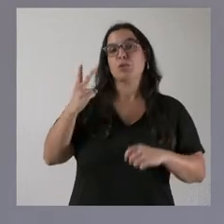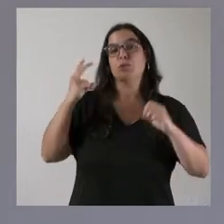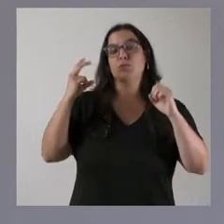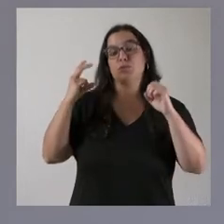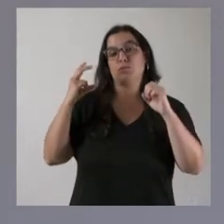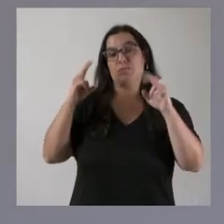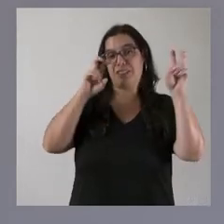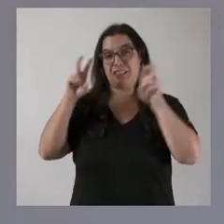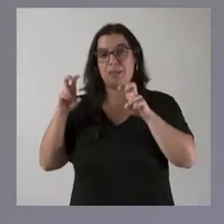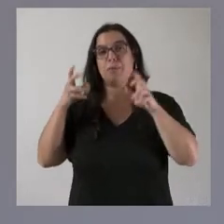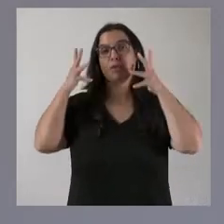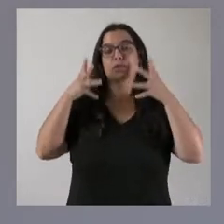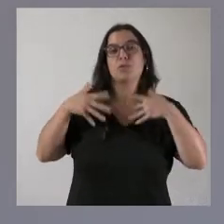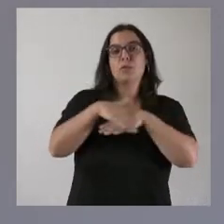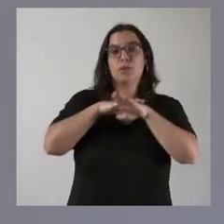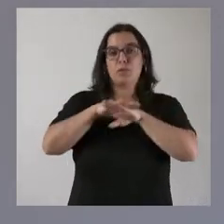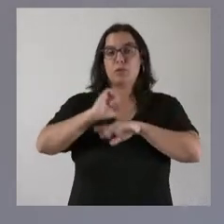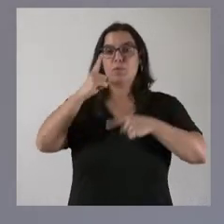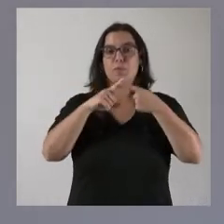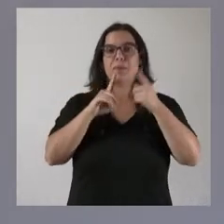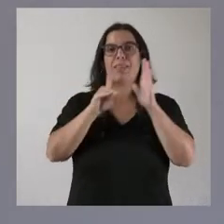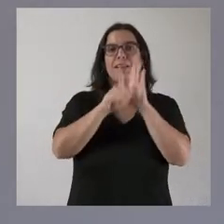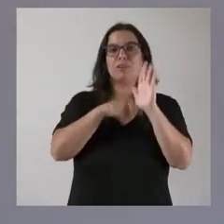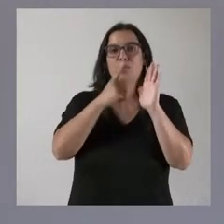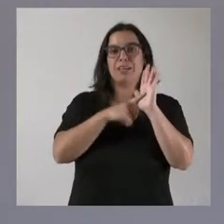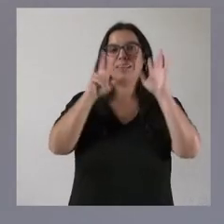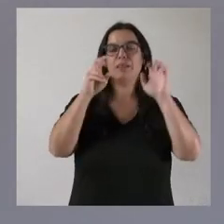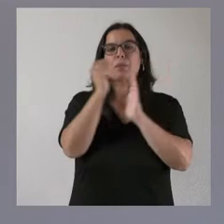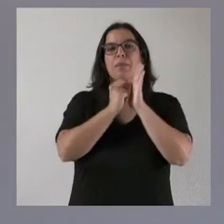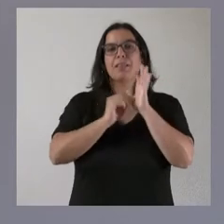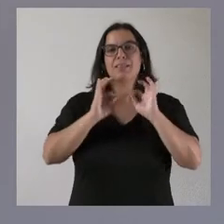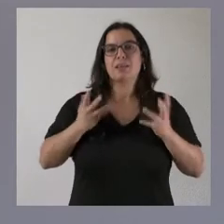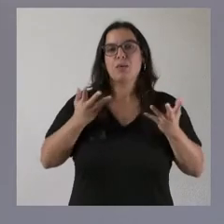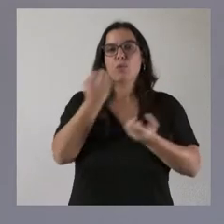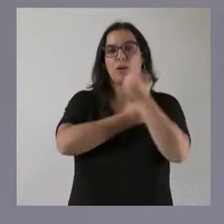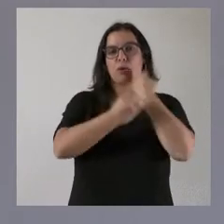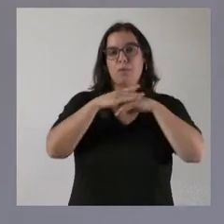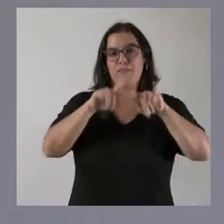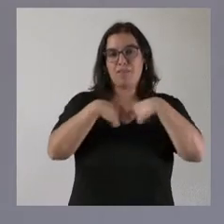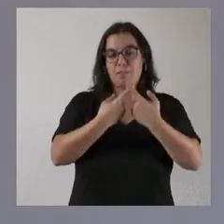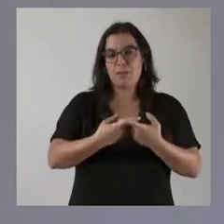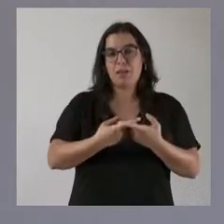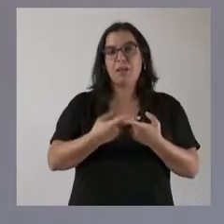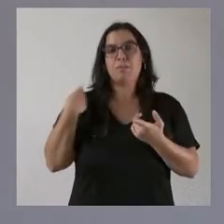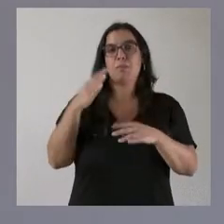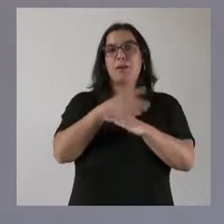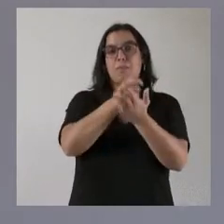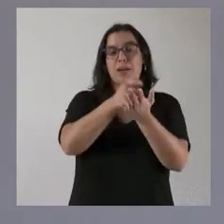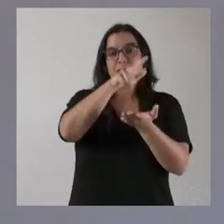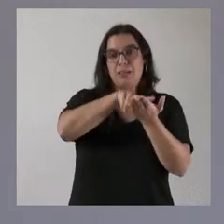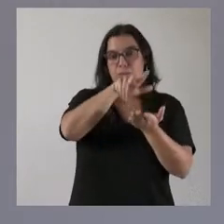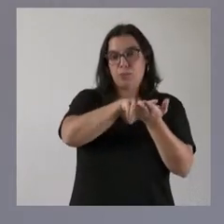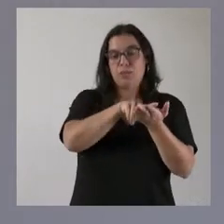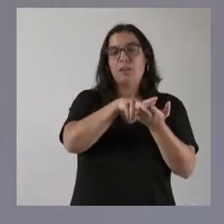el consejo de gobierno la primera es un decreto ley sobre medidas de ayuda económica las familias para el Paco de hipotecas decreto ley